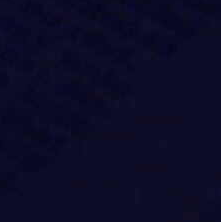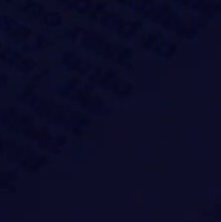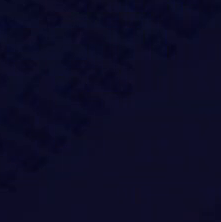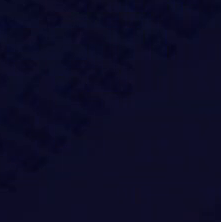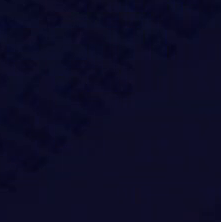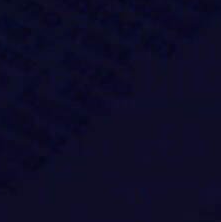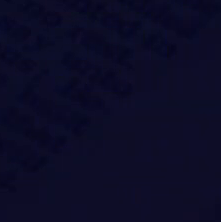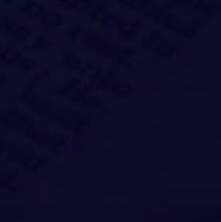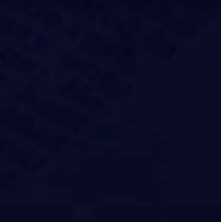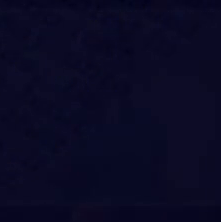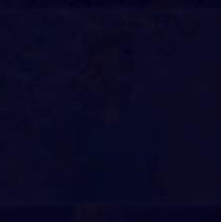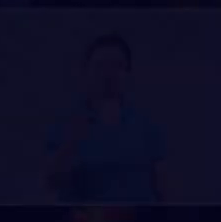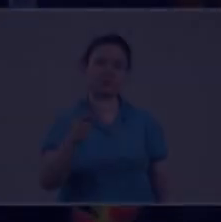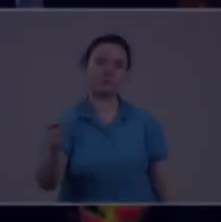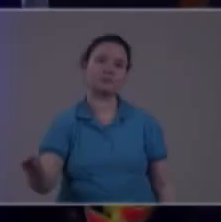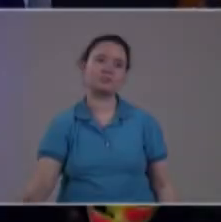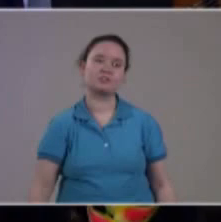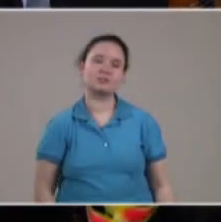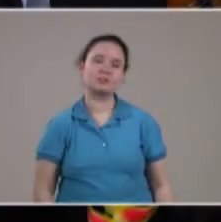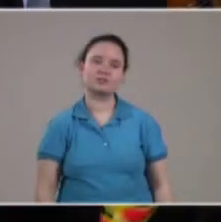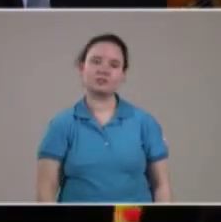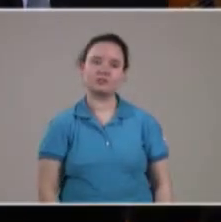colaboradores.